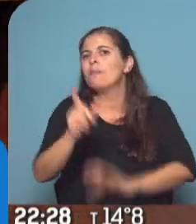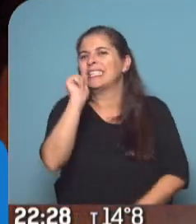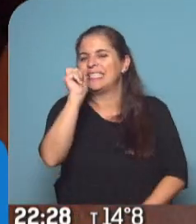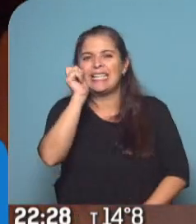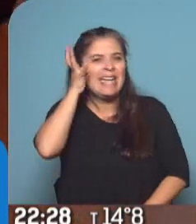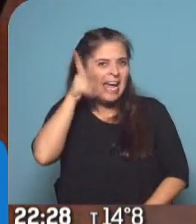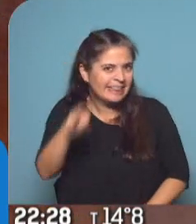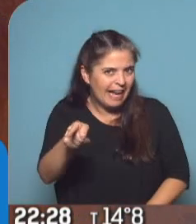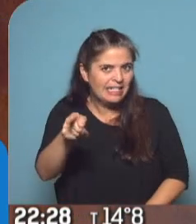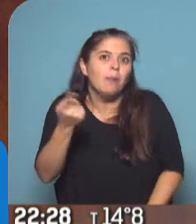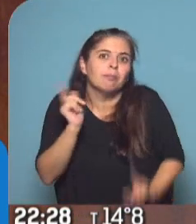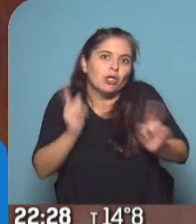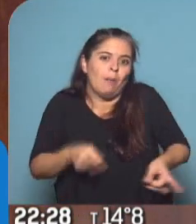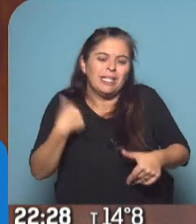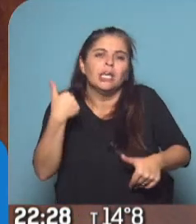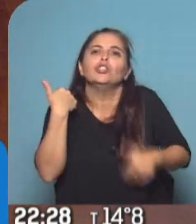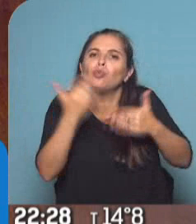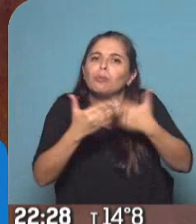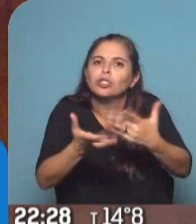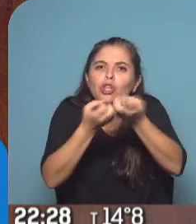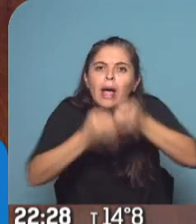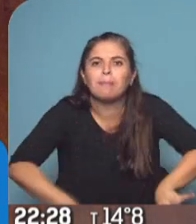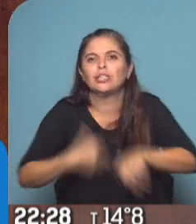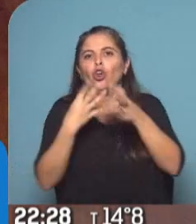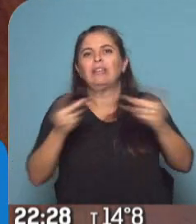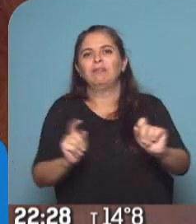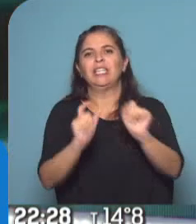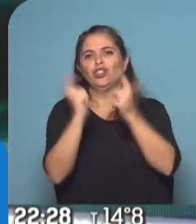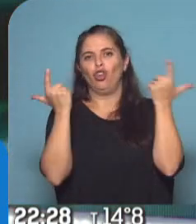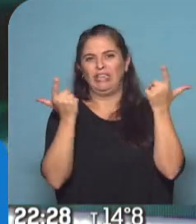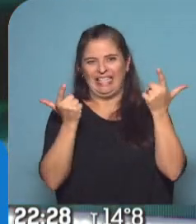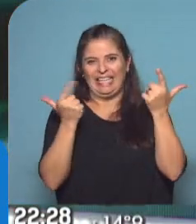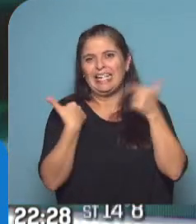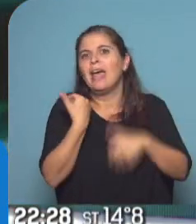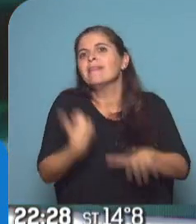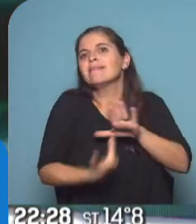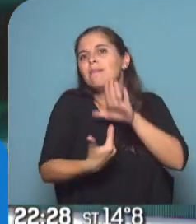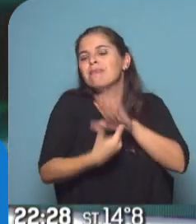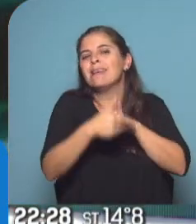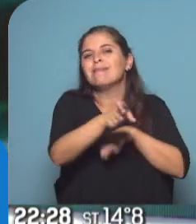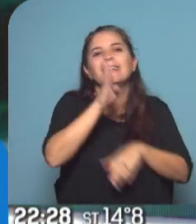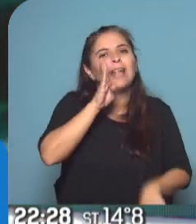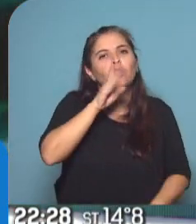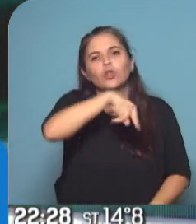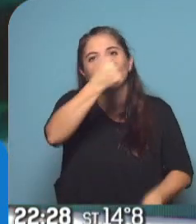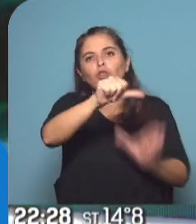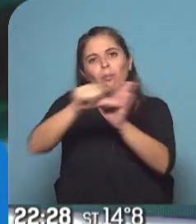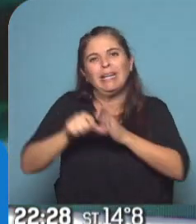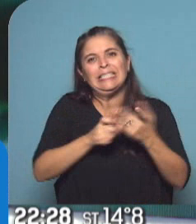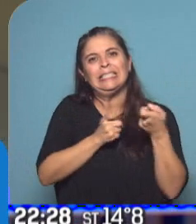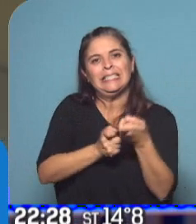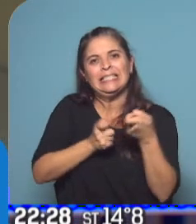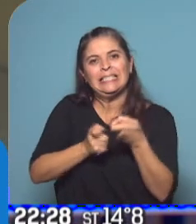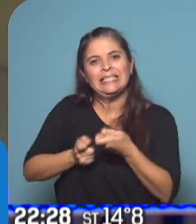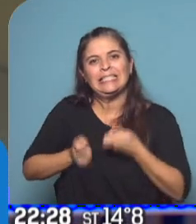que es un proceso abierto que todavía no tiene un final y también va a depender del grado de presión que haga eeuu hacia el resto de los países la